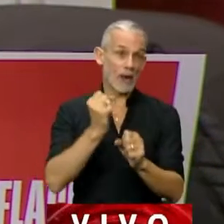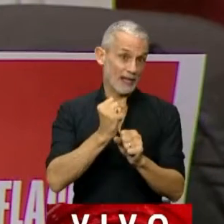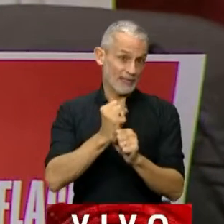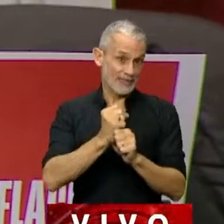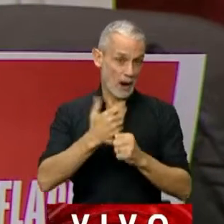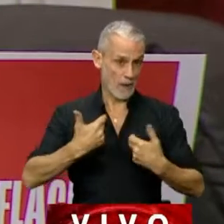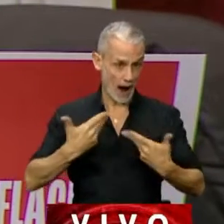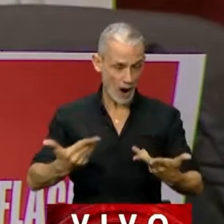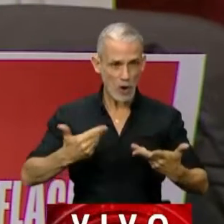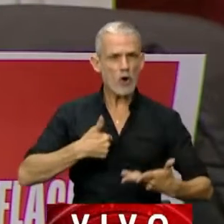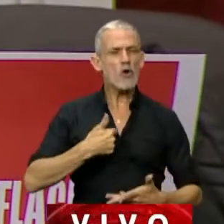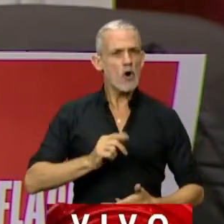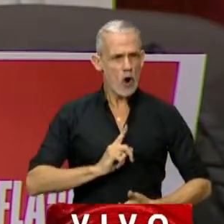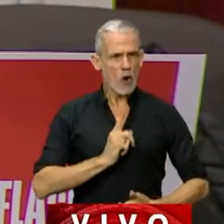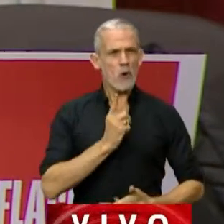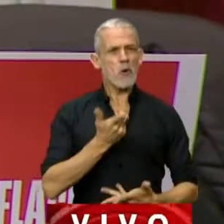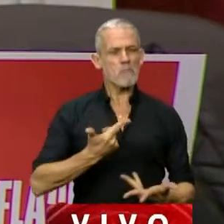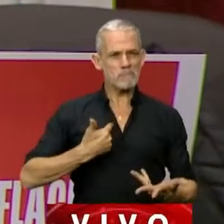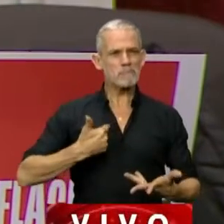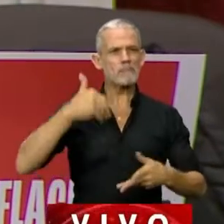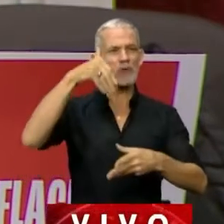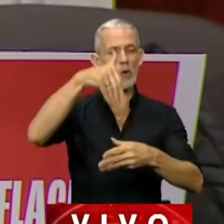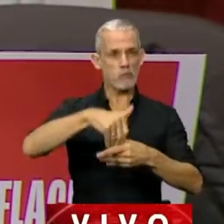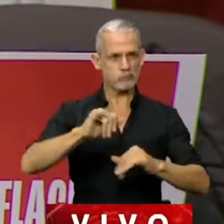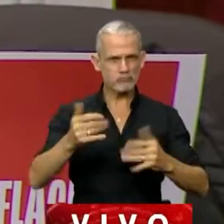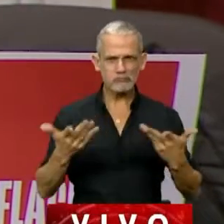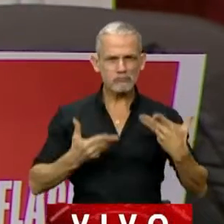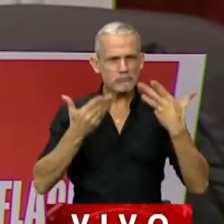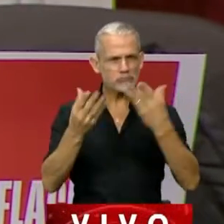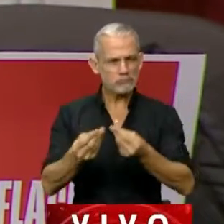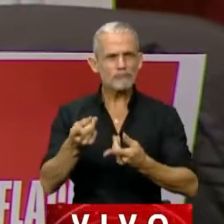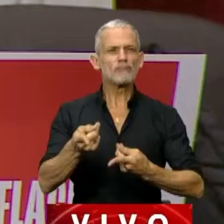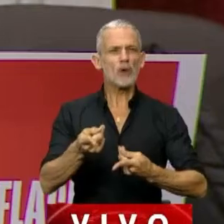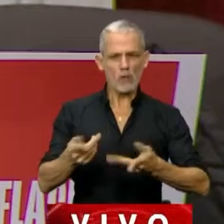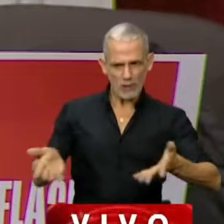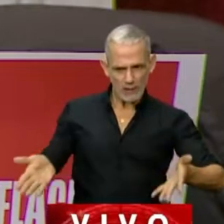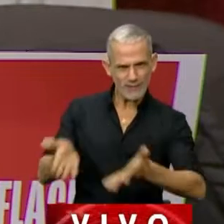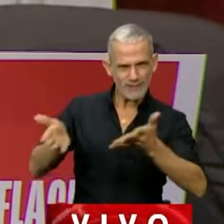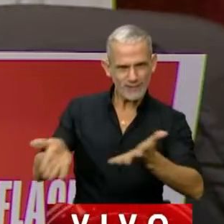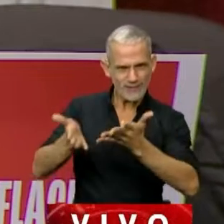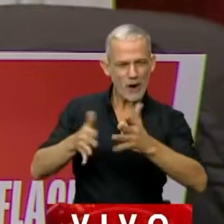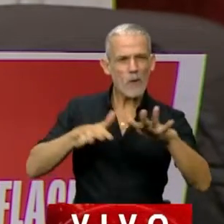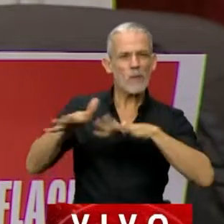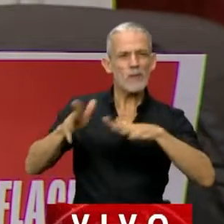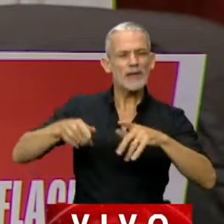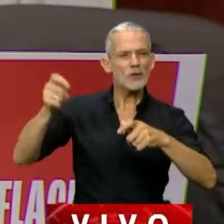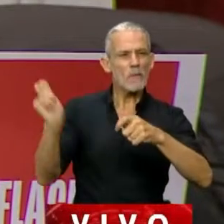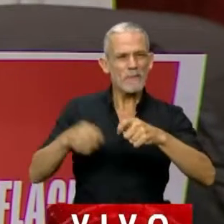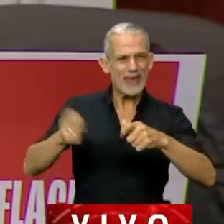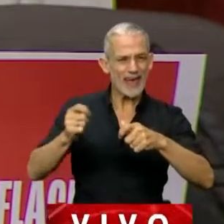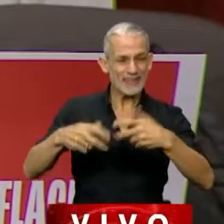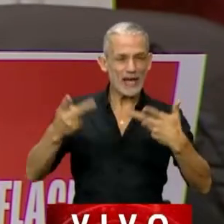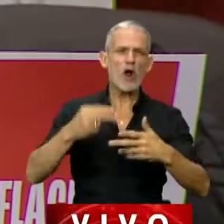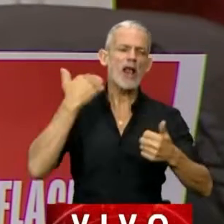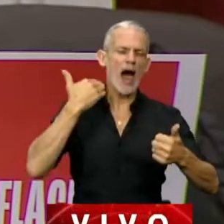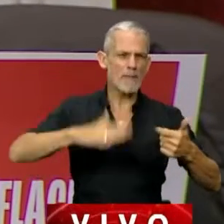tarea, me enorgullezco de acompañar y ser parte del origen del movimiento piquetero independiente